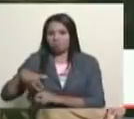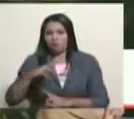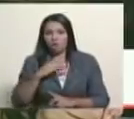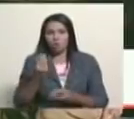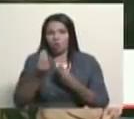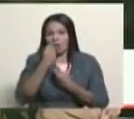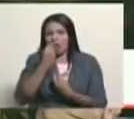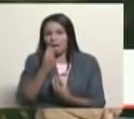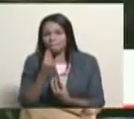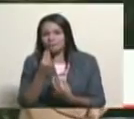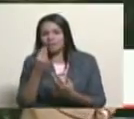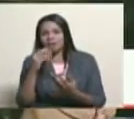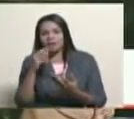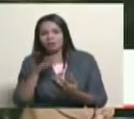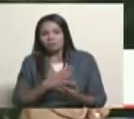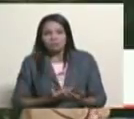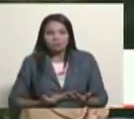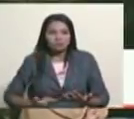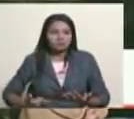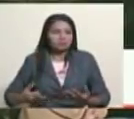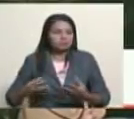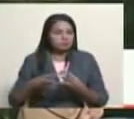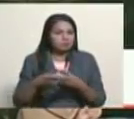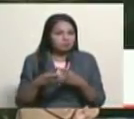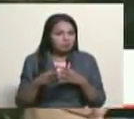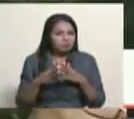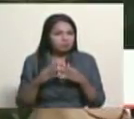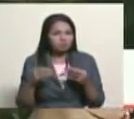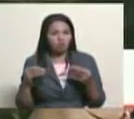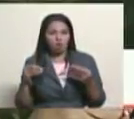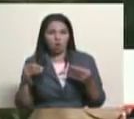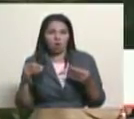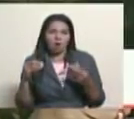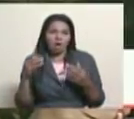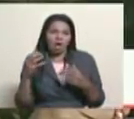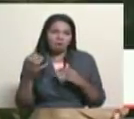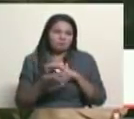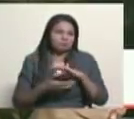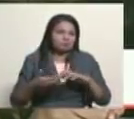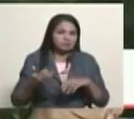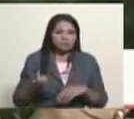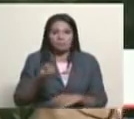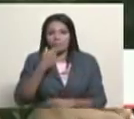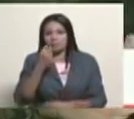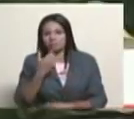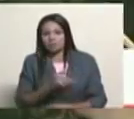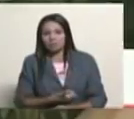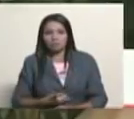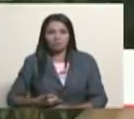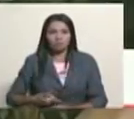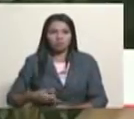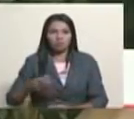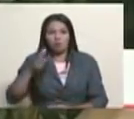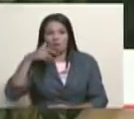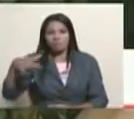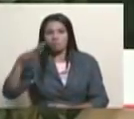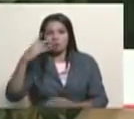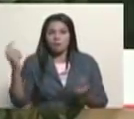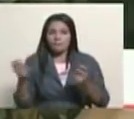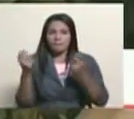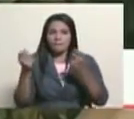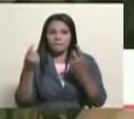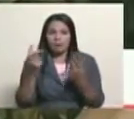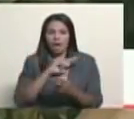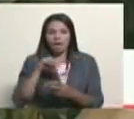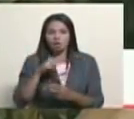hambre, por la miseria y la negación de alimentos y medicinas, que este pueblo va a salir adelante. Yo quisiera, en